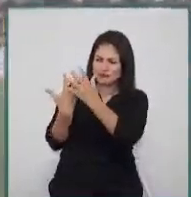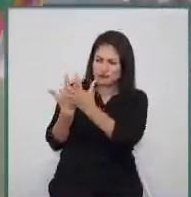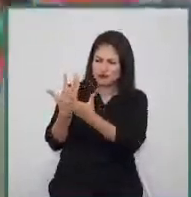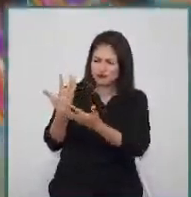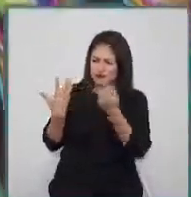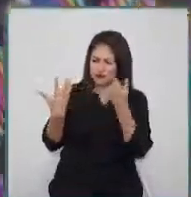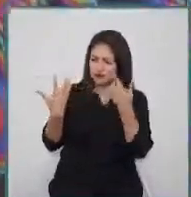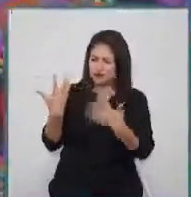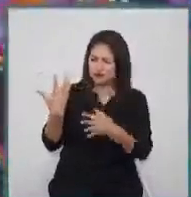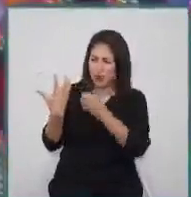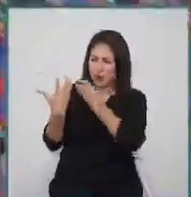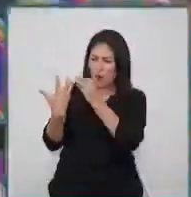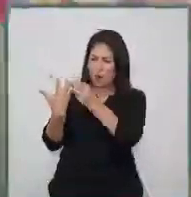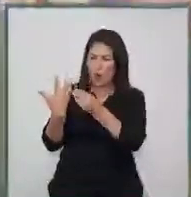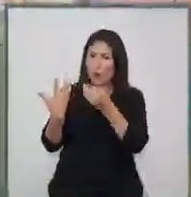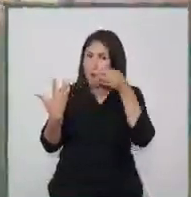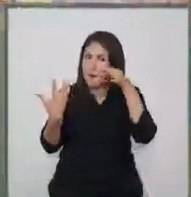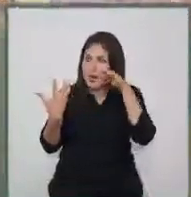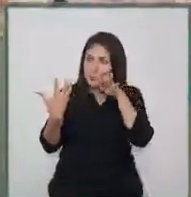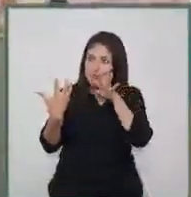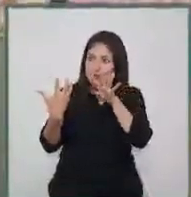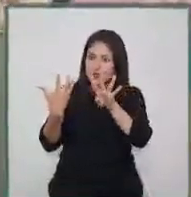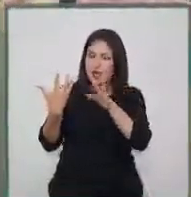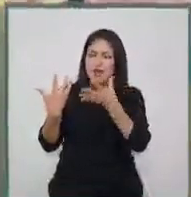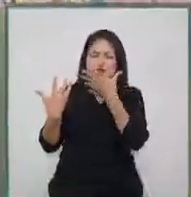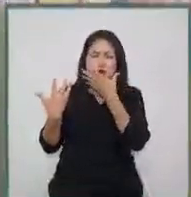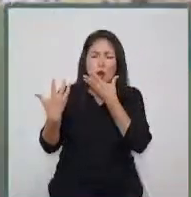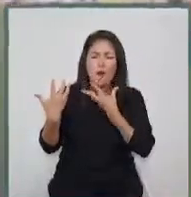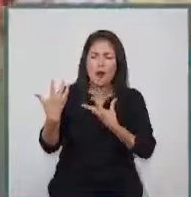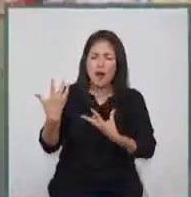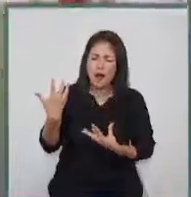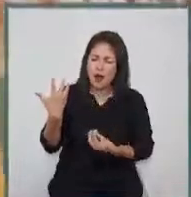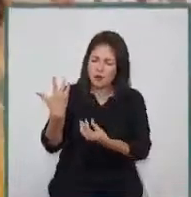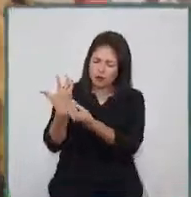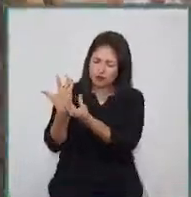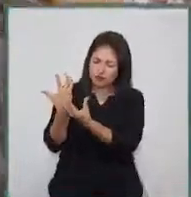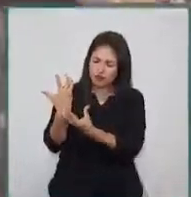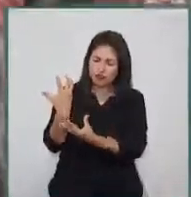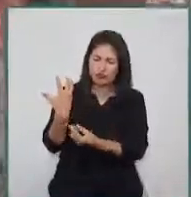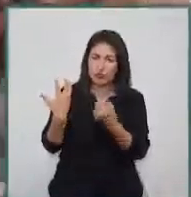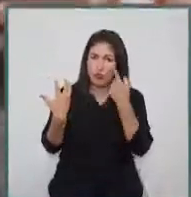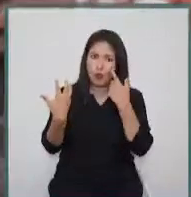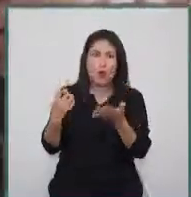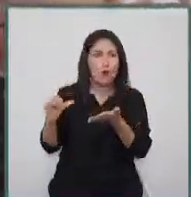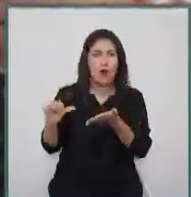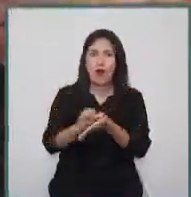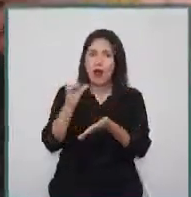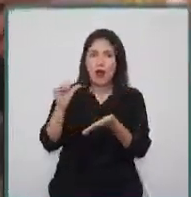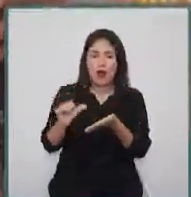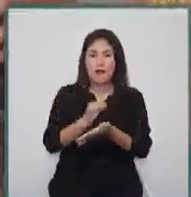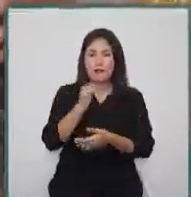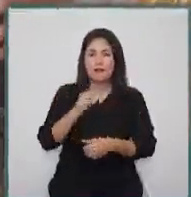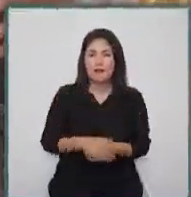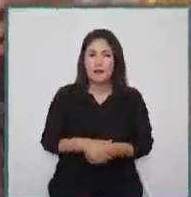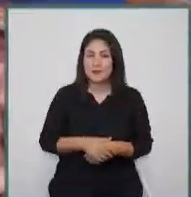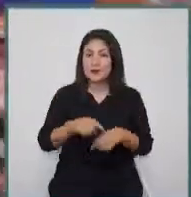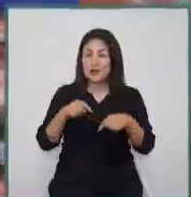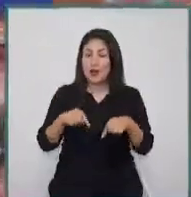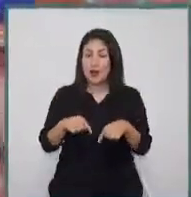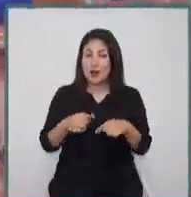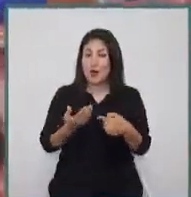acá la decoración, las pestañas, la barba, es todo un arte. Y a